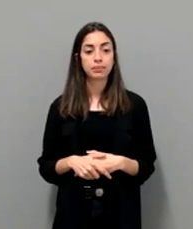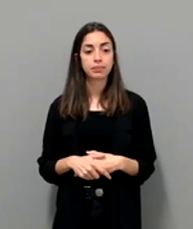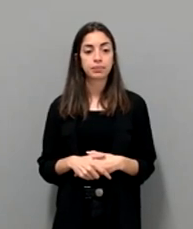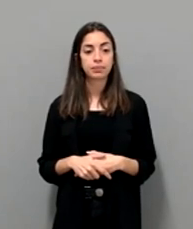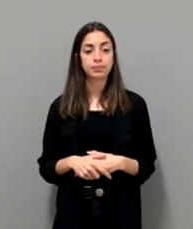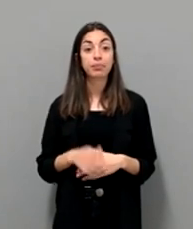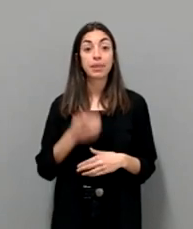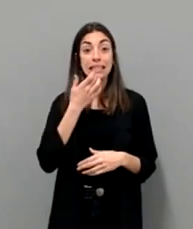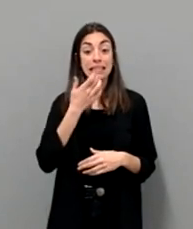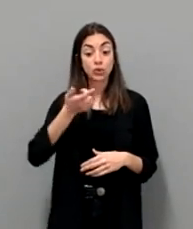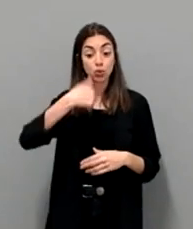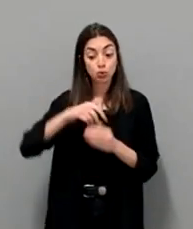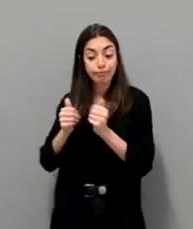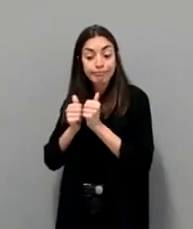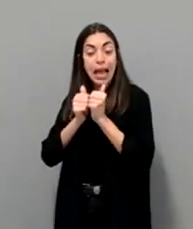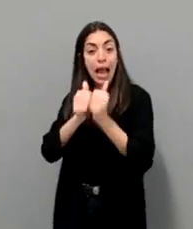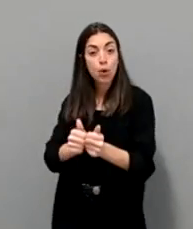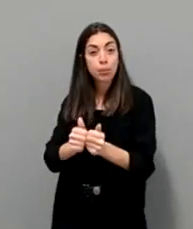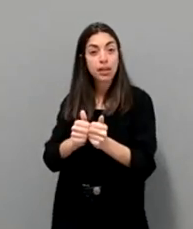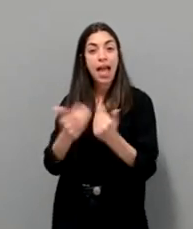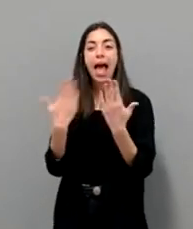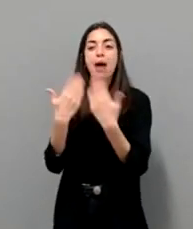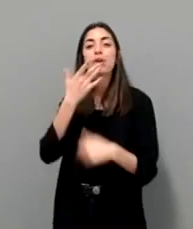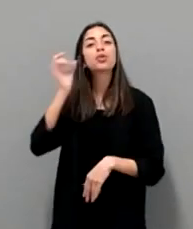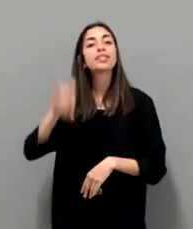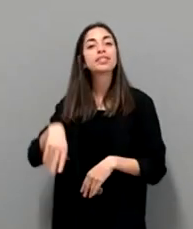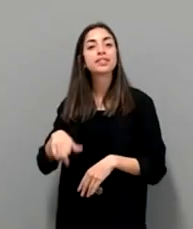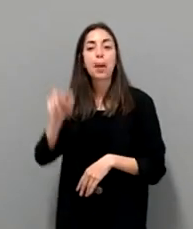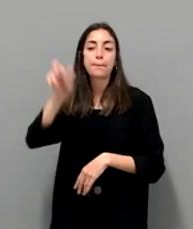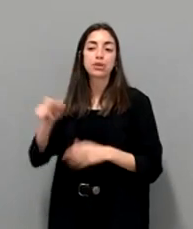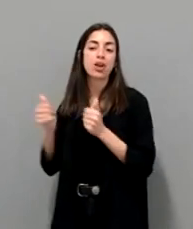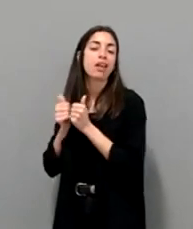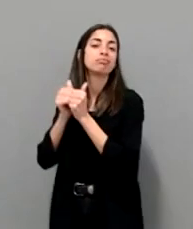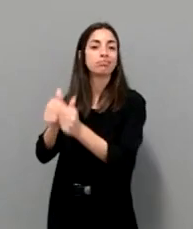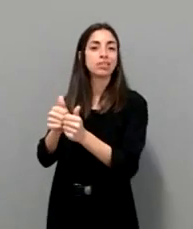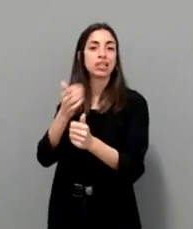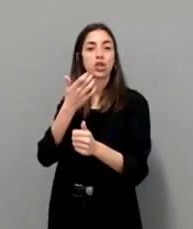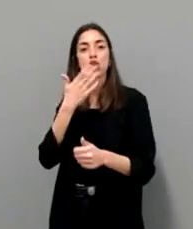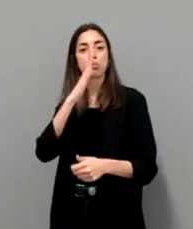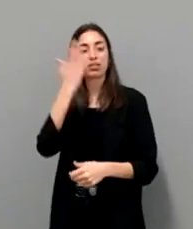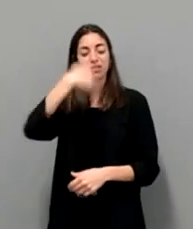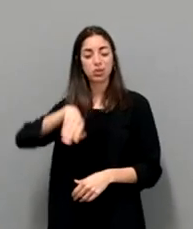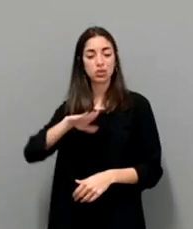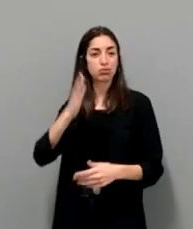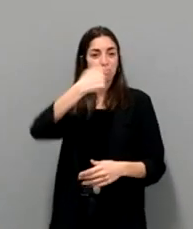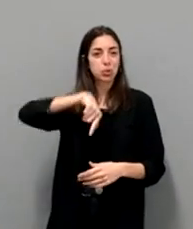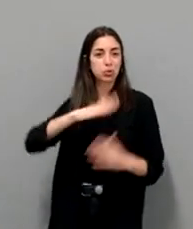Si vamos acompañadas, se dirigen al acompañante como si nosotras no estuviéramos presentes.